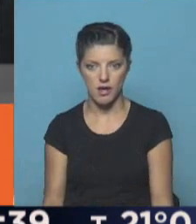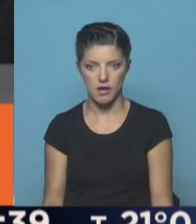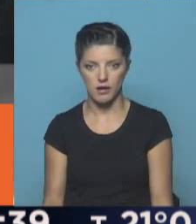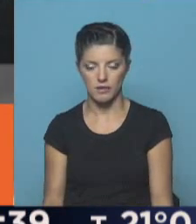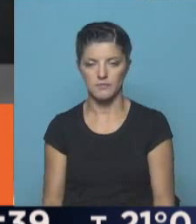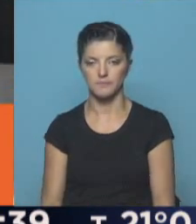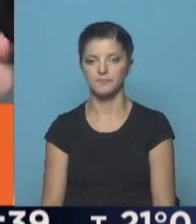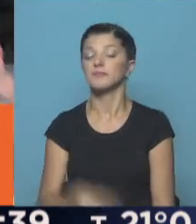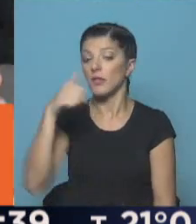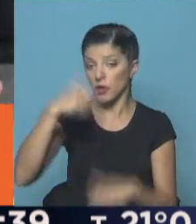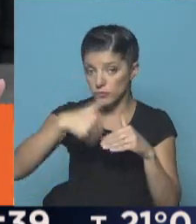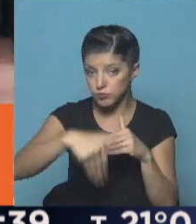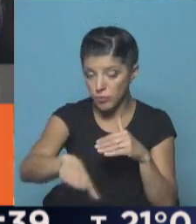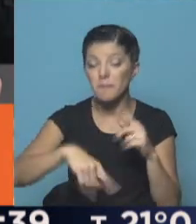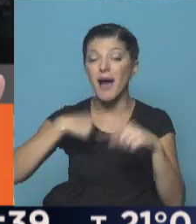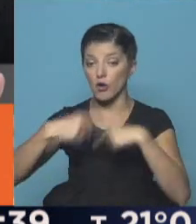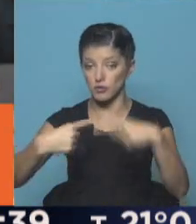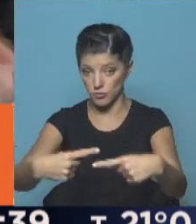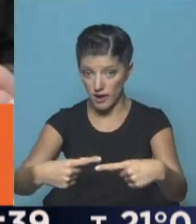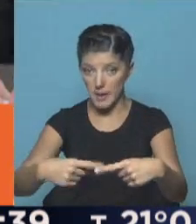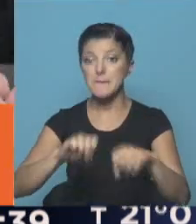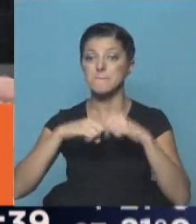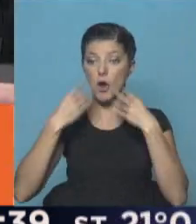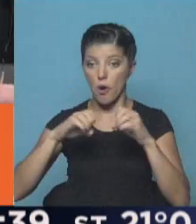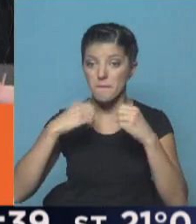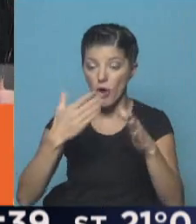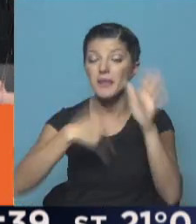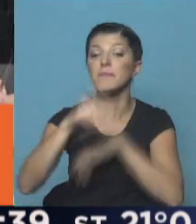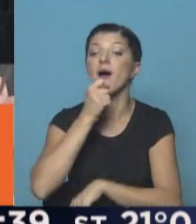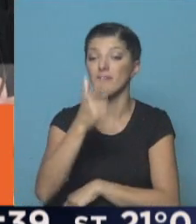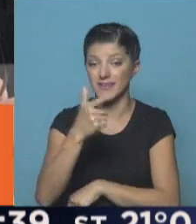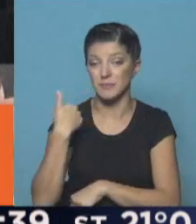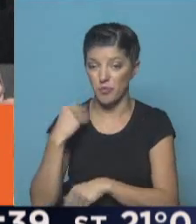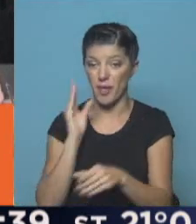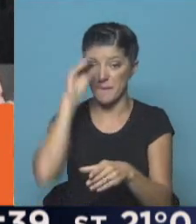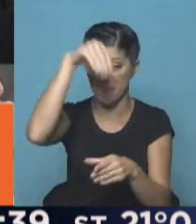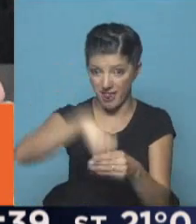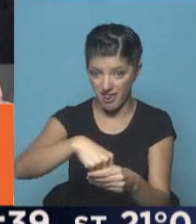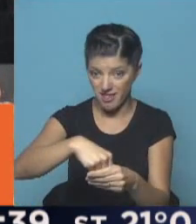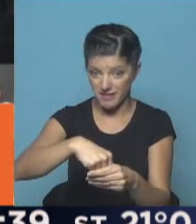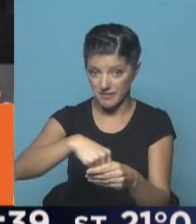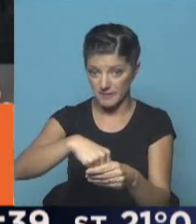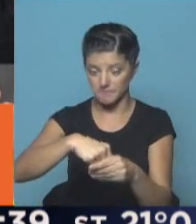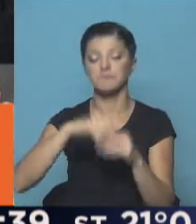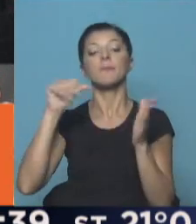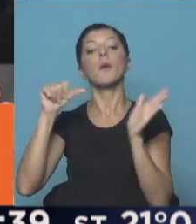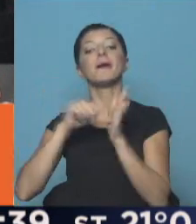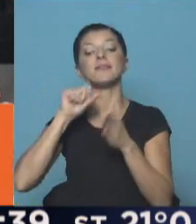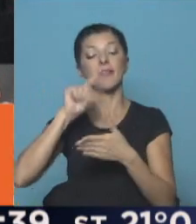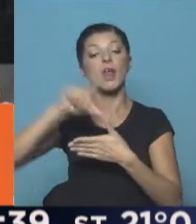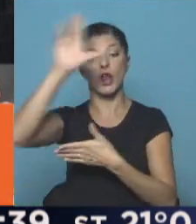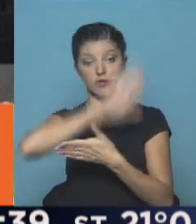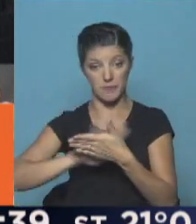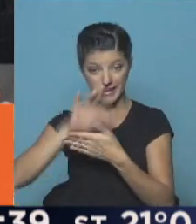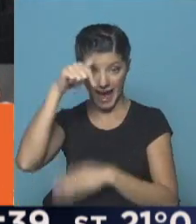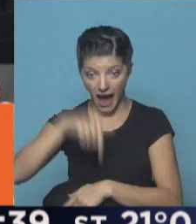De hoy en adelante va a seguir siendo mejores y más fáciles participar. Los países latinoamericanos ahora